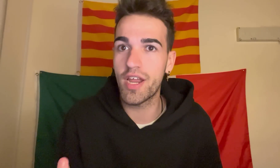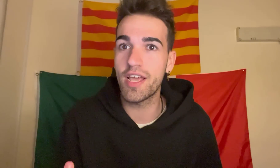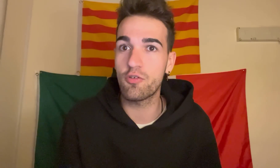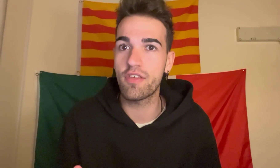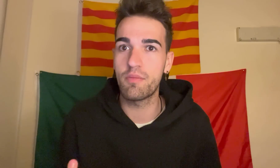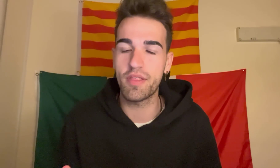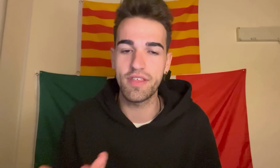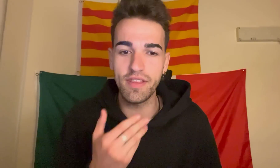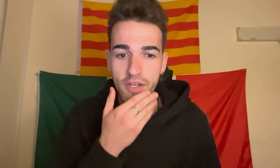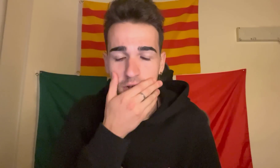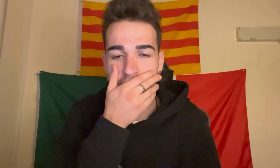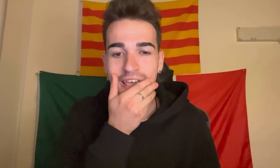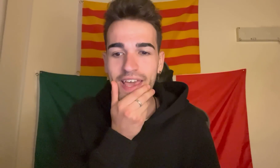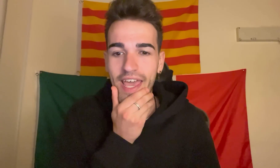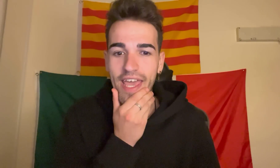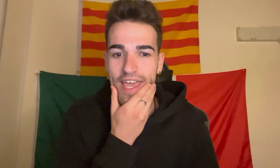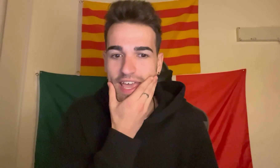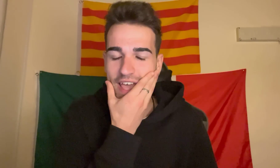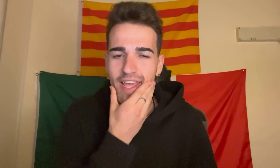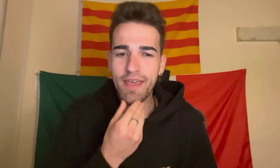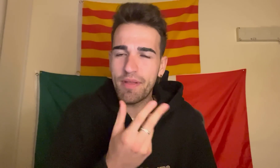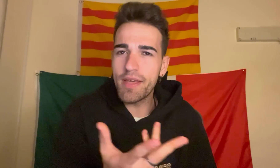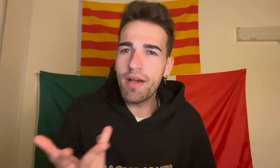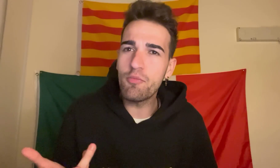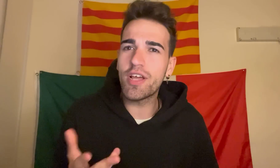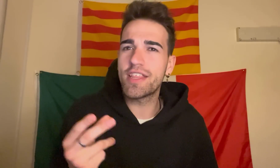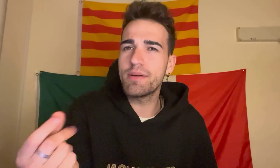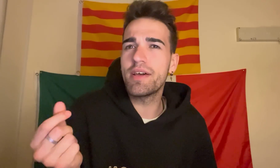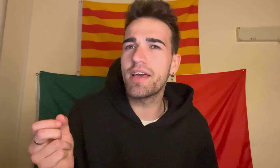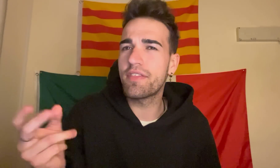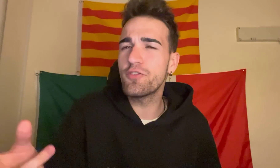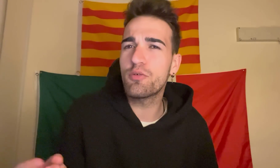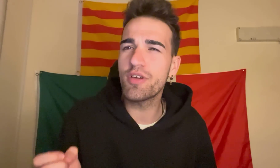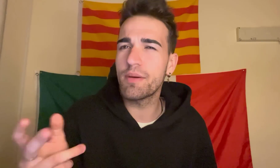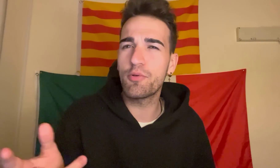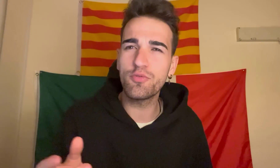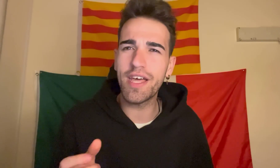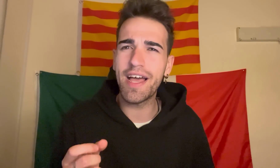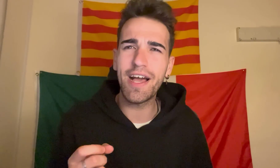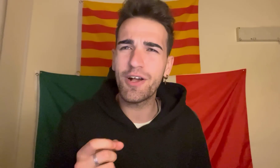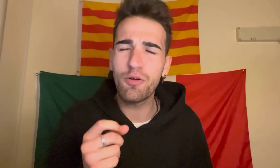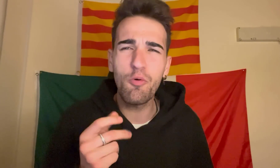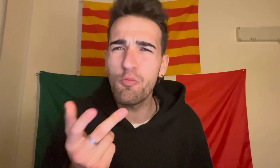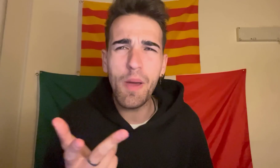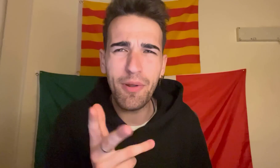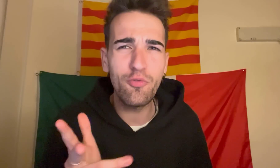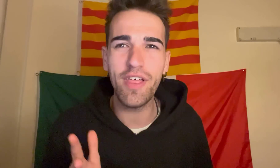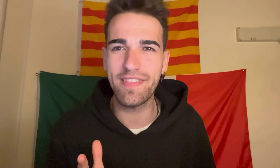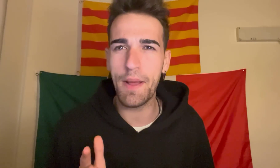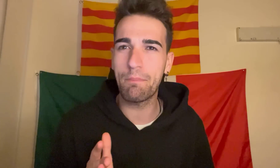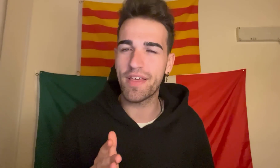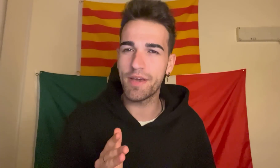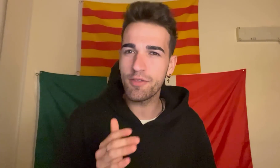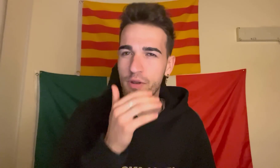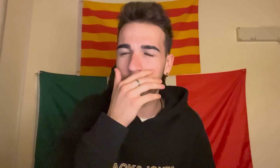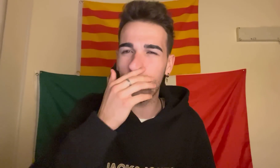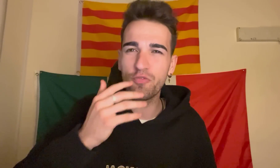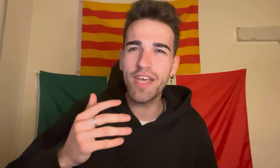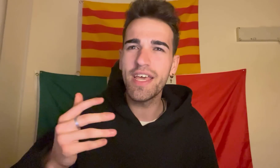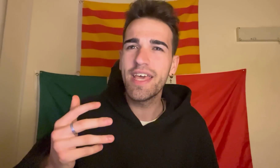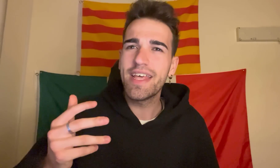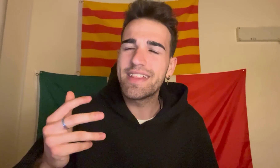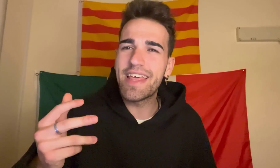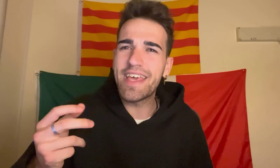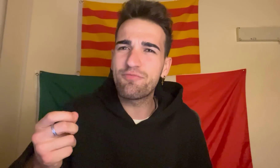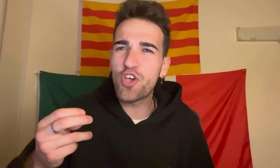a preguntarle cosas al presidente, ¿no? Se pensaba AMLO que le estaba haciendo como esta pregunta, como una pregunta trampa, ¿sabes? Una